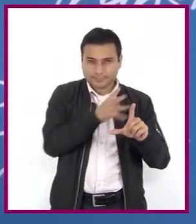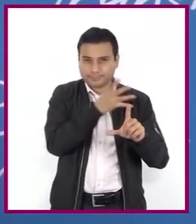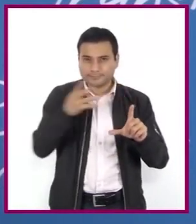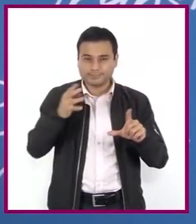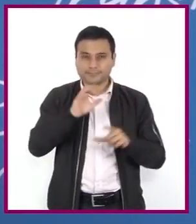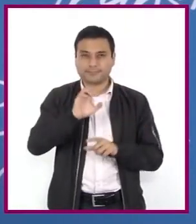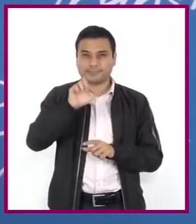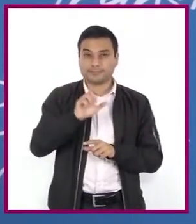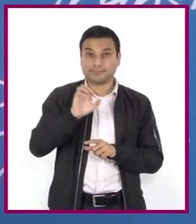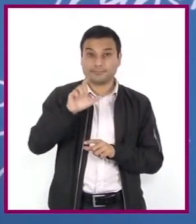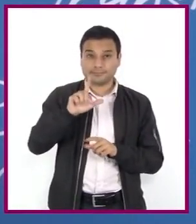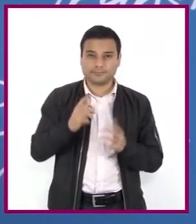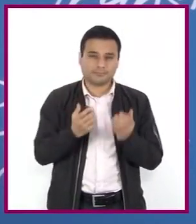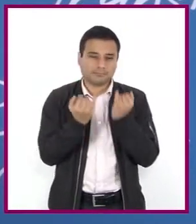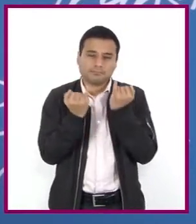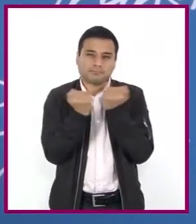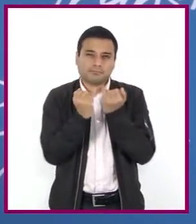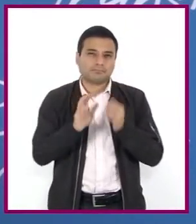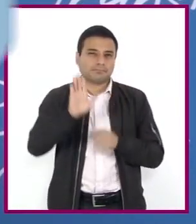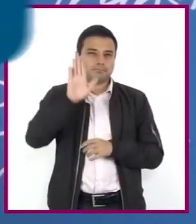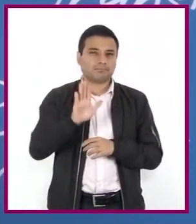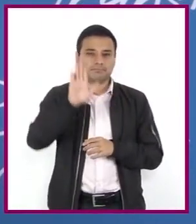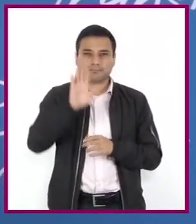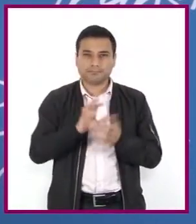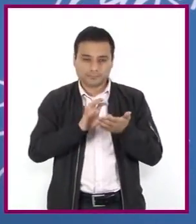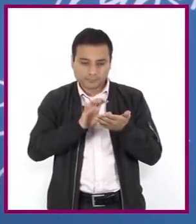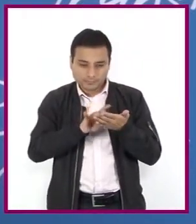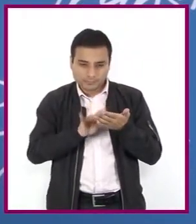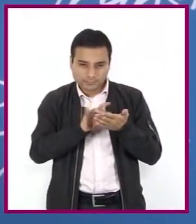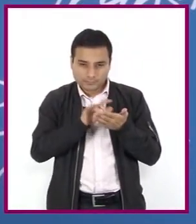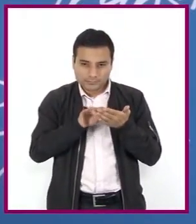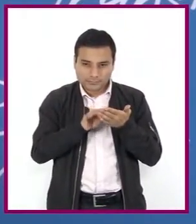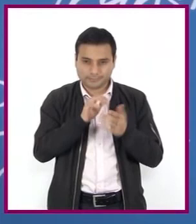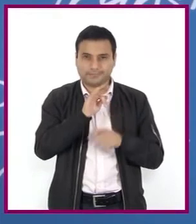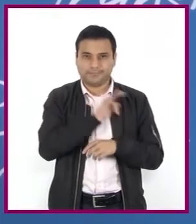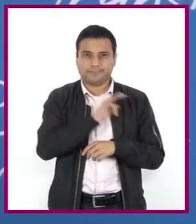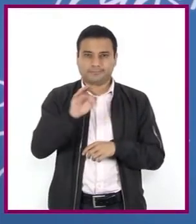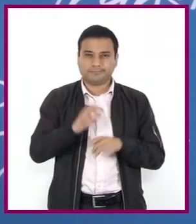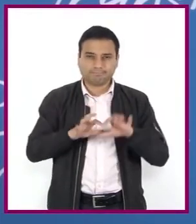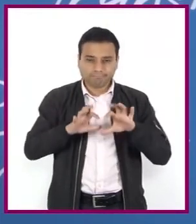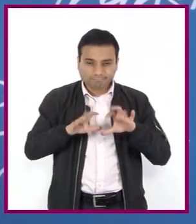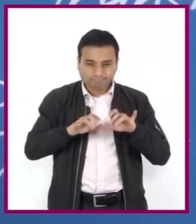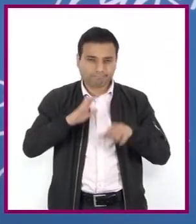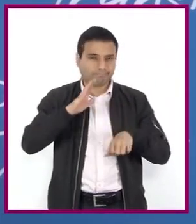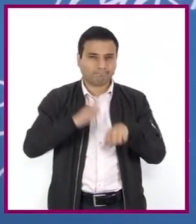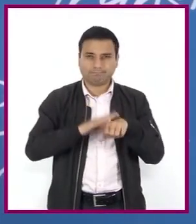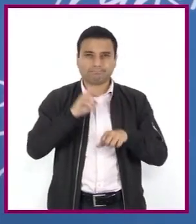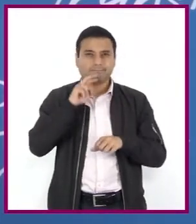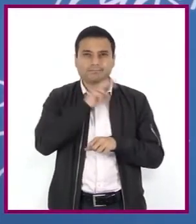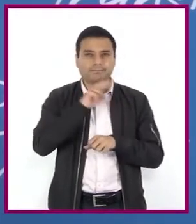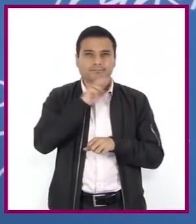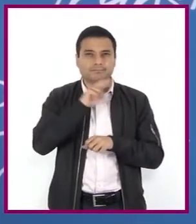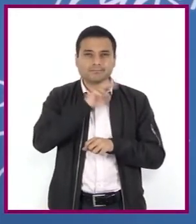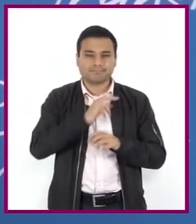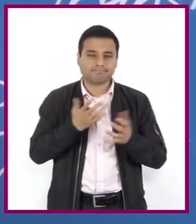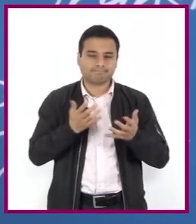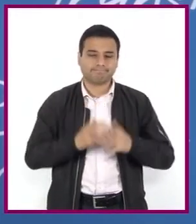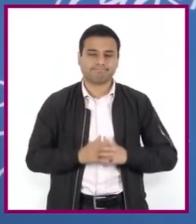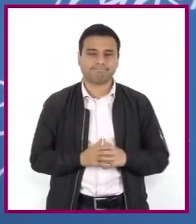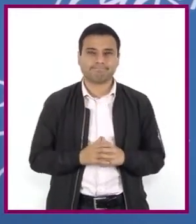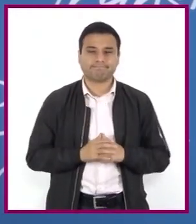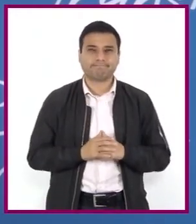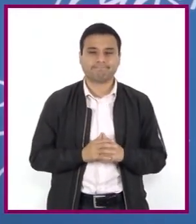herramienta que, como una calculadora, nos ayuda a simplificar el trabajo en procesos repetitivos y bien